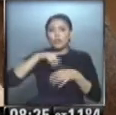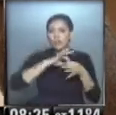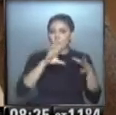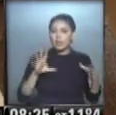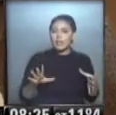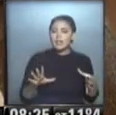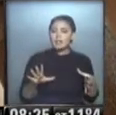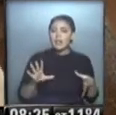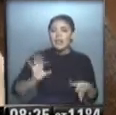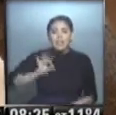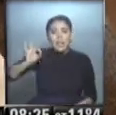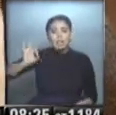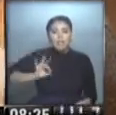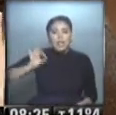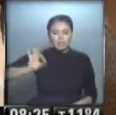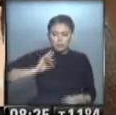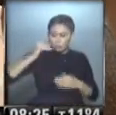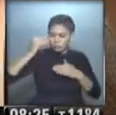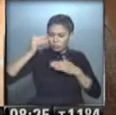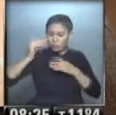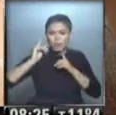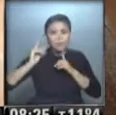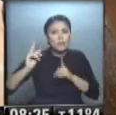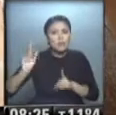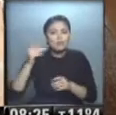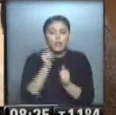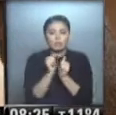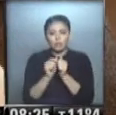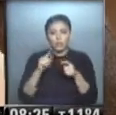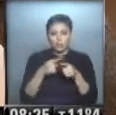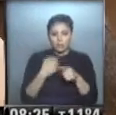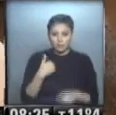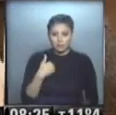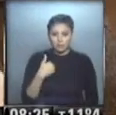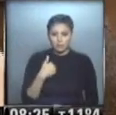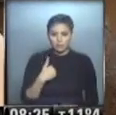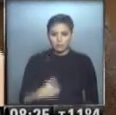antidemocrática y que durante muchas décadas fue una constante en la historia política argentina.